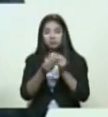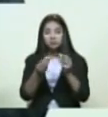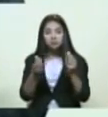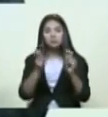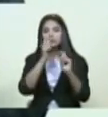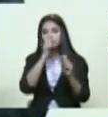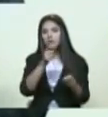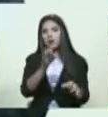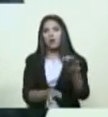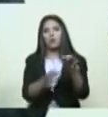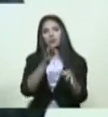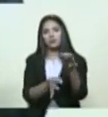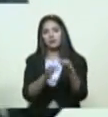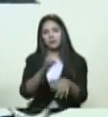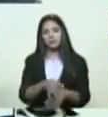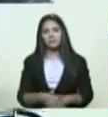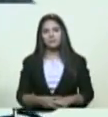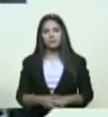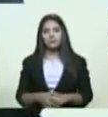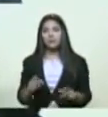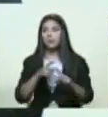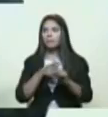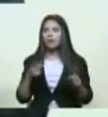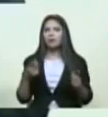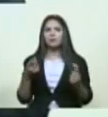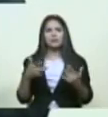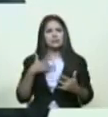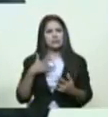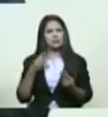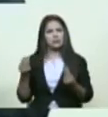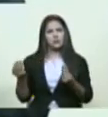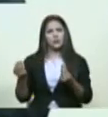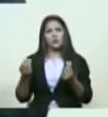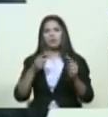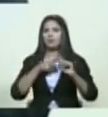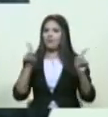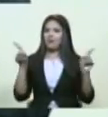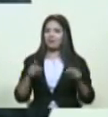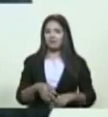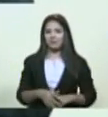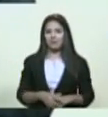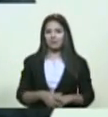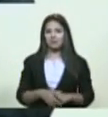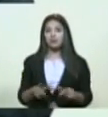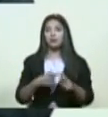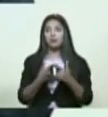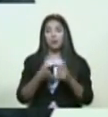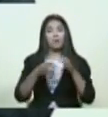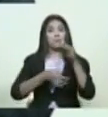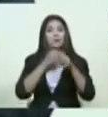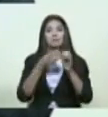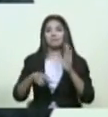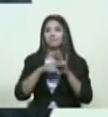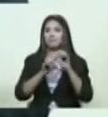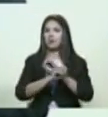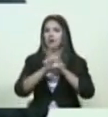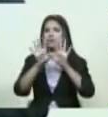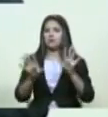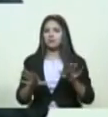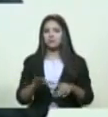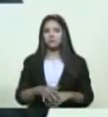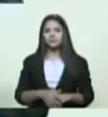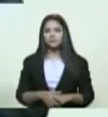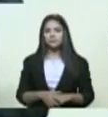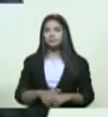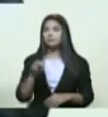reivindicar la justicia en cada uno de ellos. Pero se respira otro clima. Y en eso voy a ser tajante.